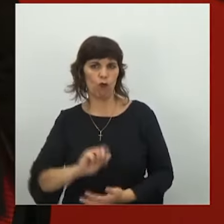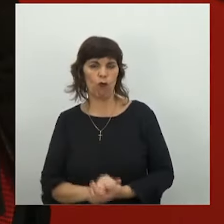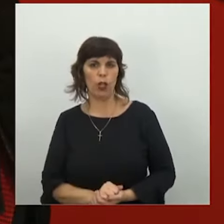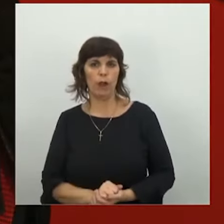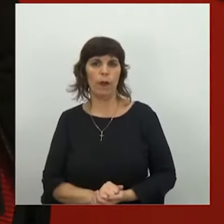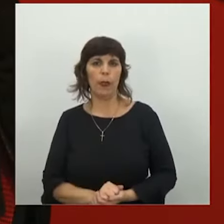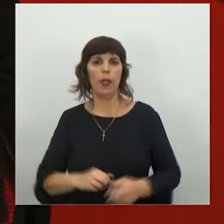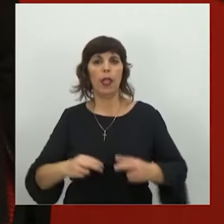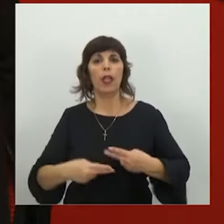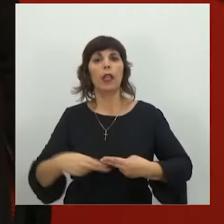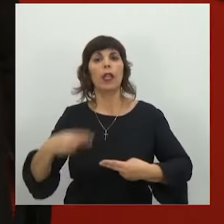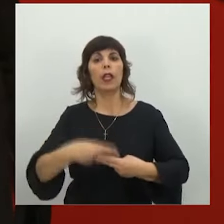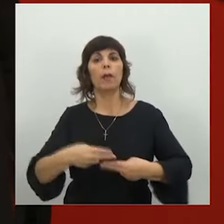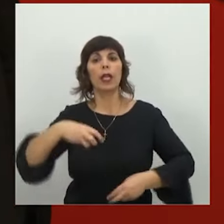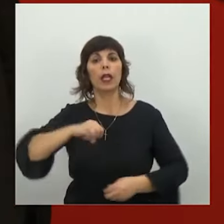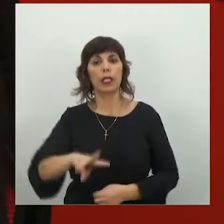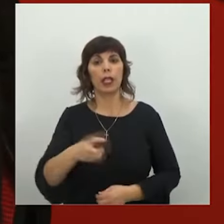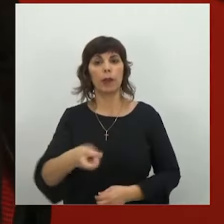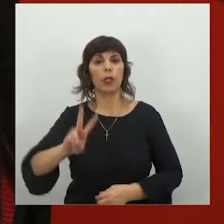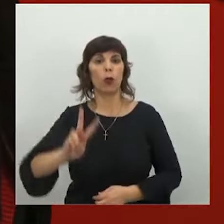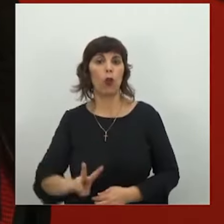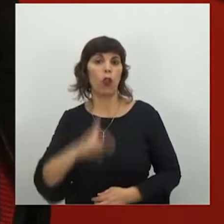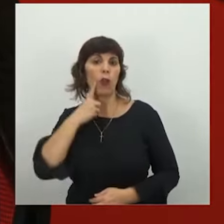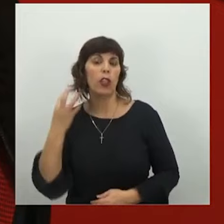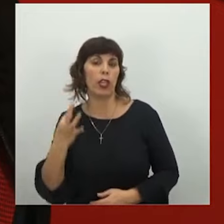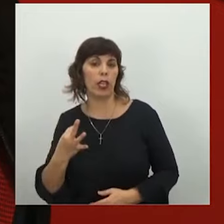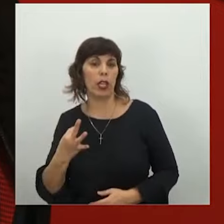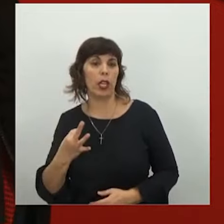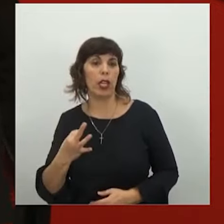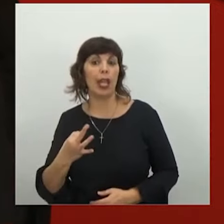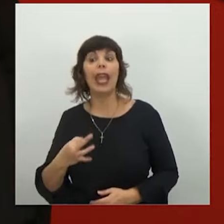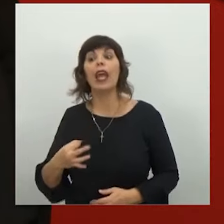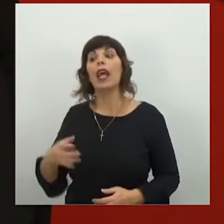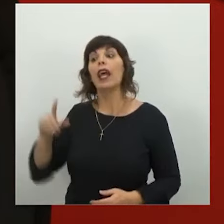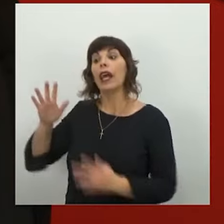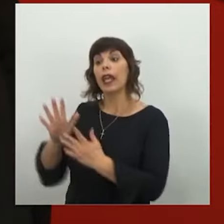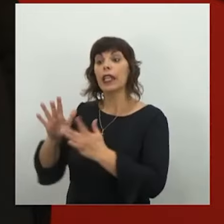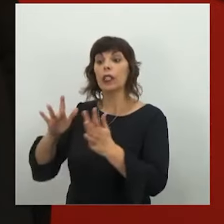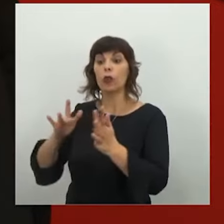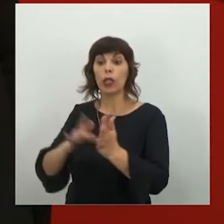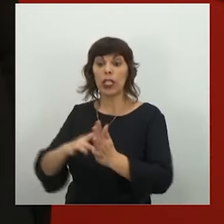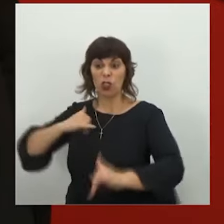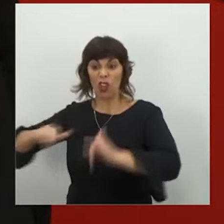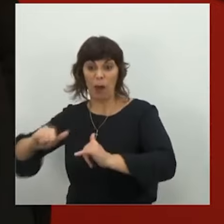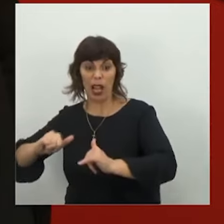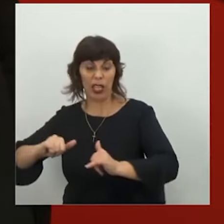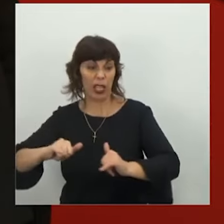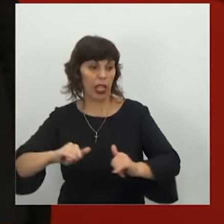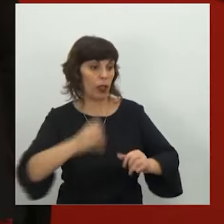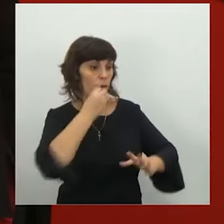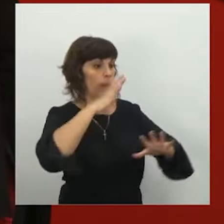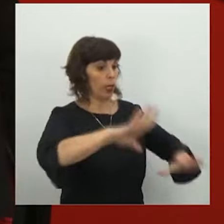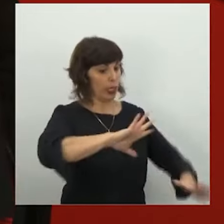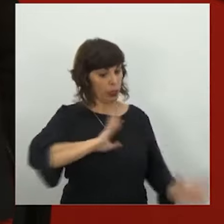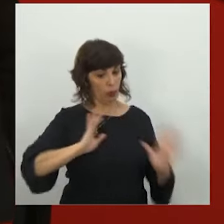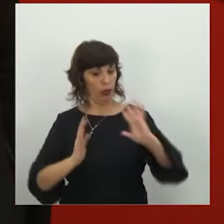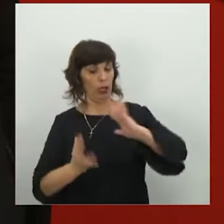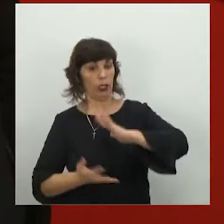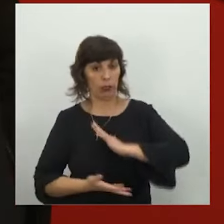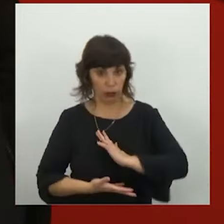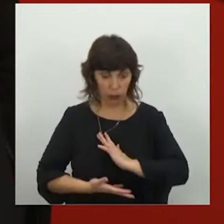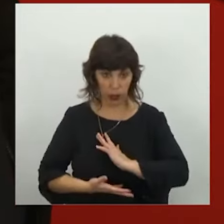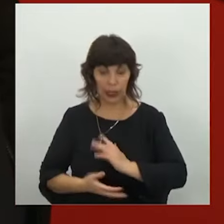Nehemías 13, versículo 2 dice que Dios convierte la maldición en bendición. Si hay algo que